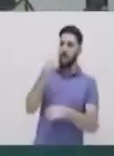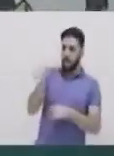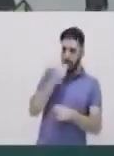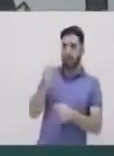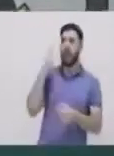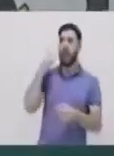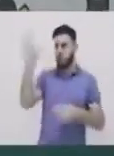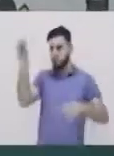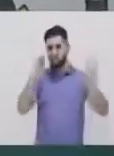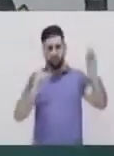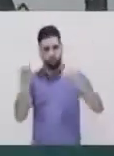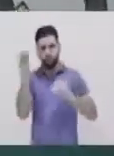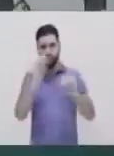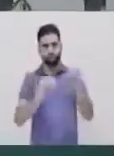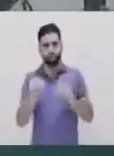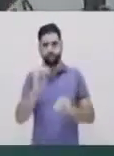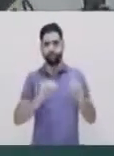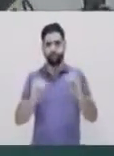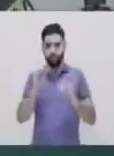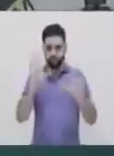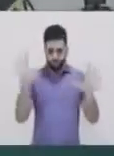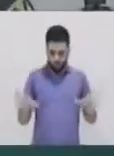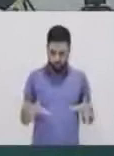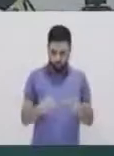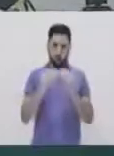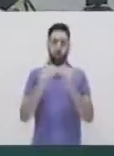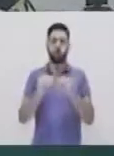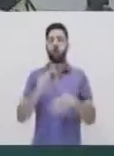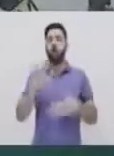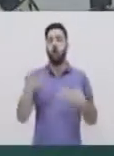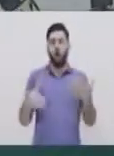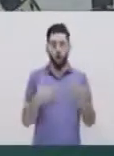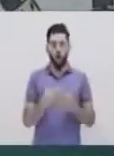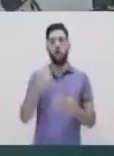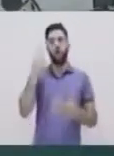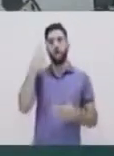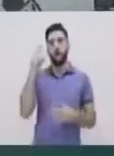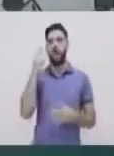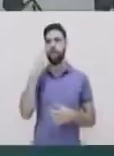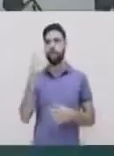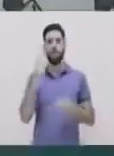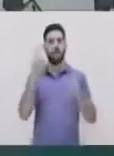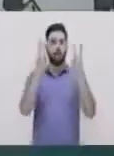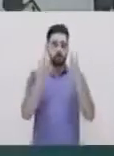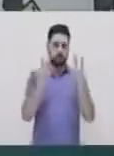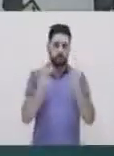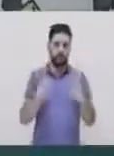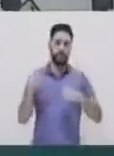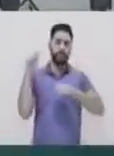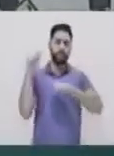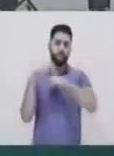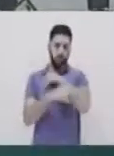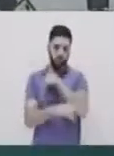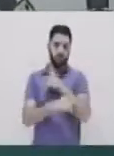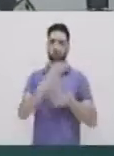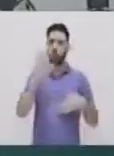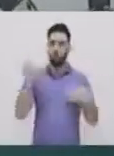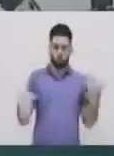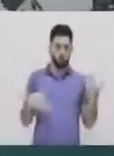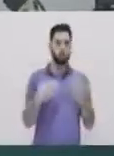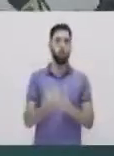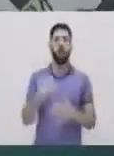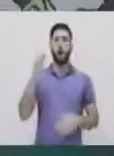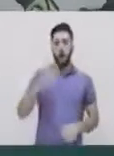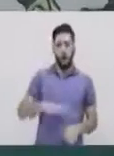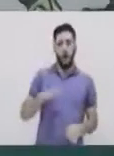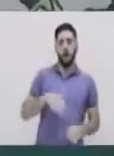vamos a escribir en nuestro reportaje. ¿Y qué busca ese reportaje? Profundizar la noticia o un hecho. Tenemos la noticia, como